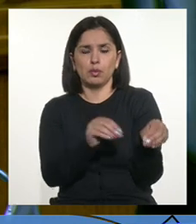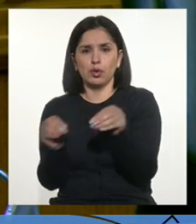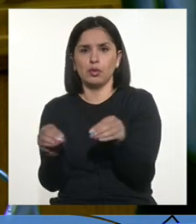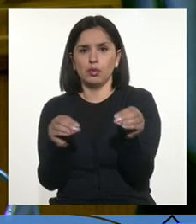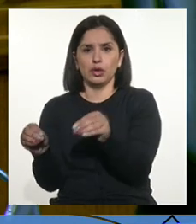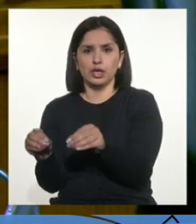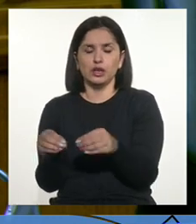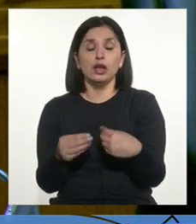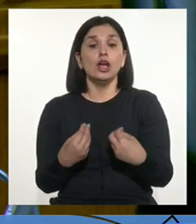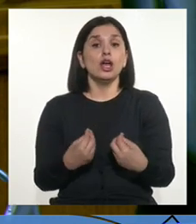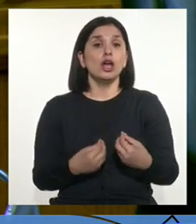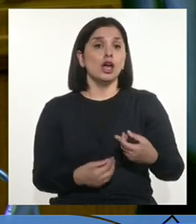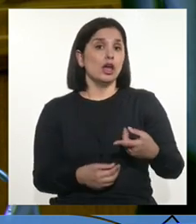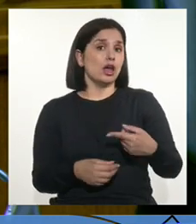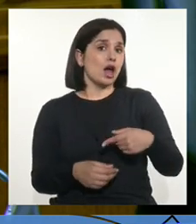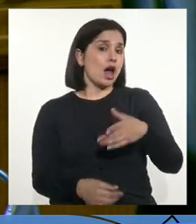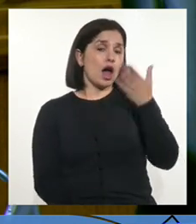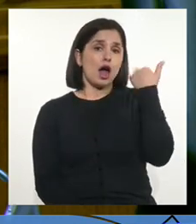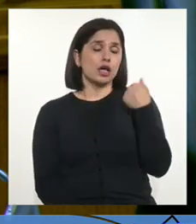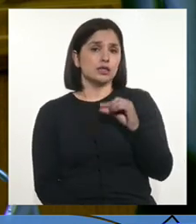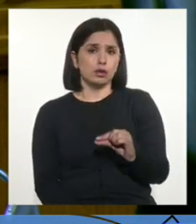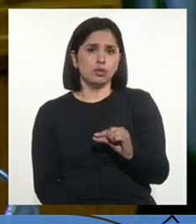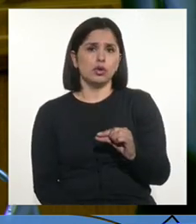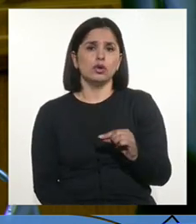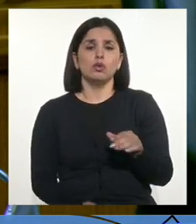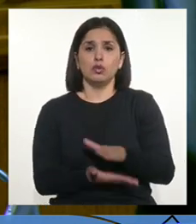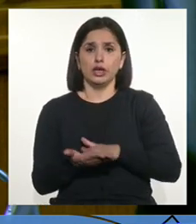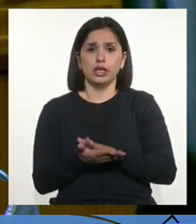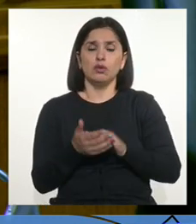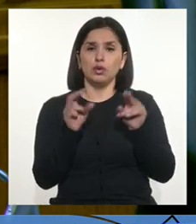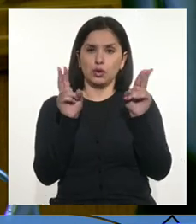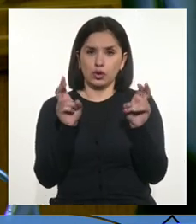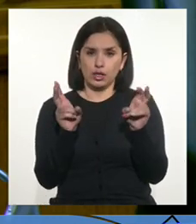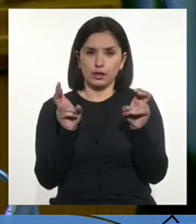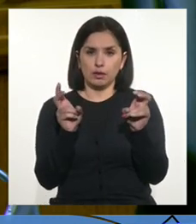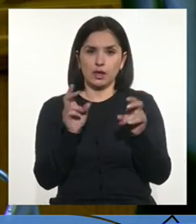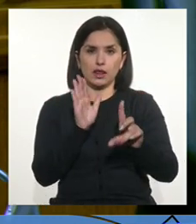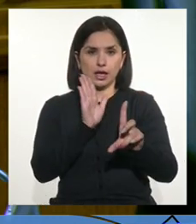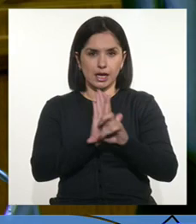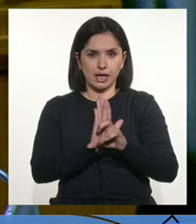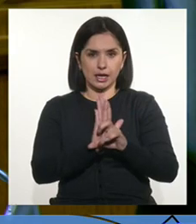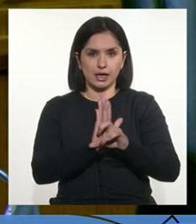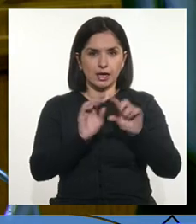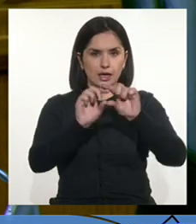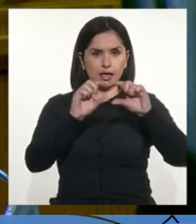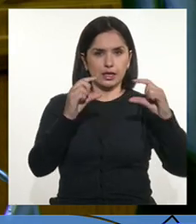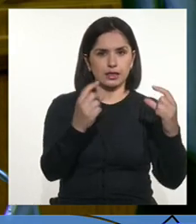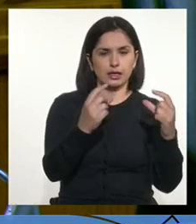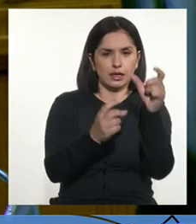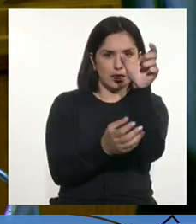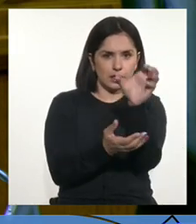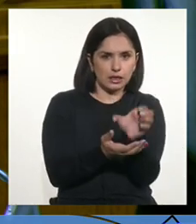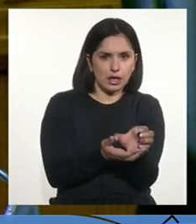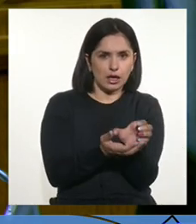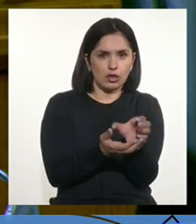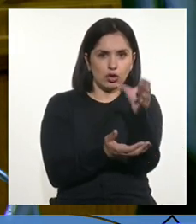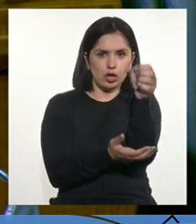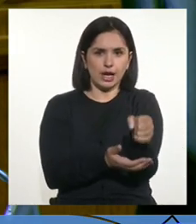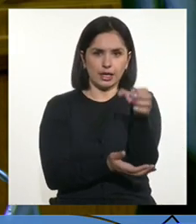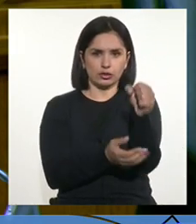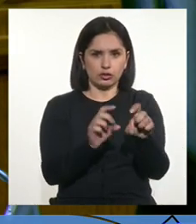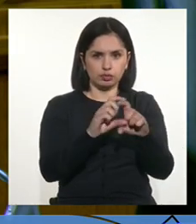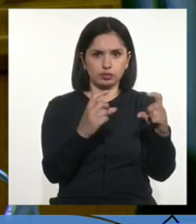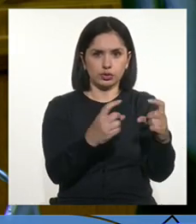tema de hace muy poco con el tema de la ley de etiquetado de los productos lácteos